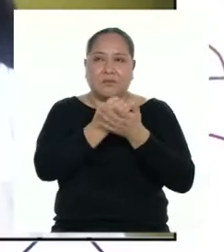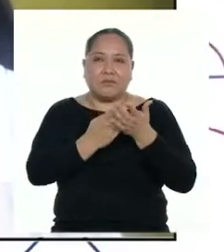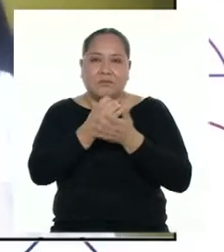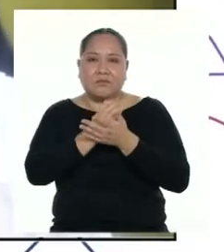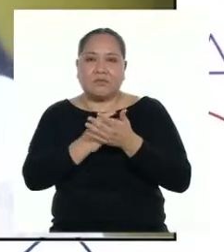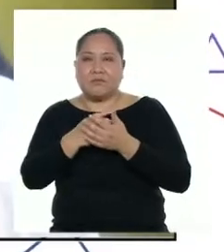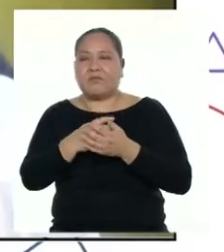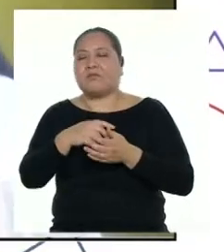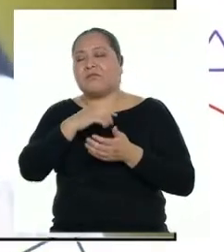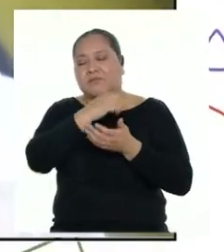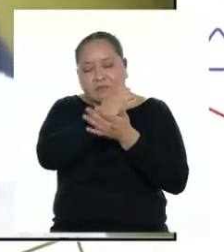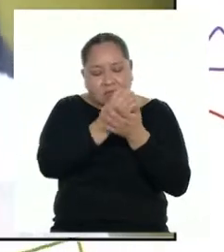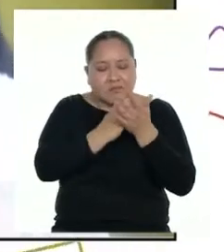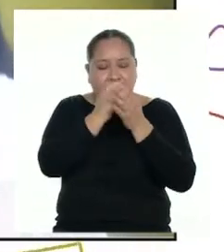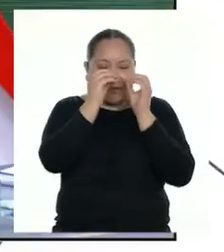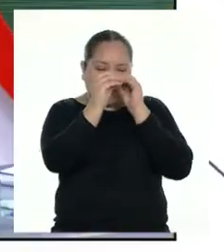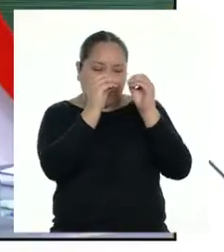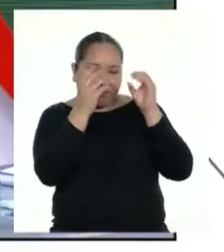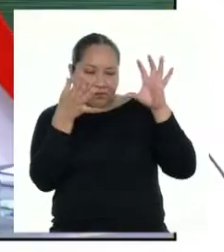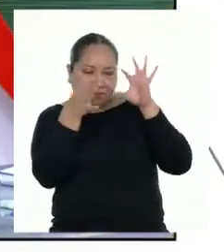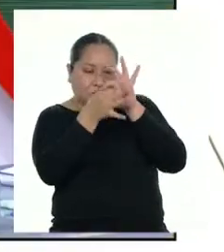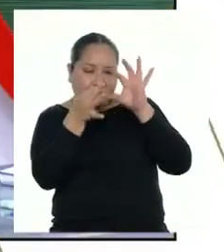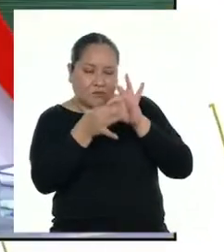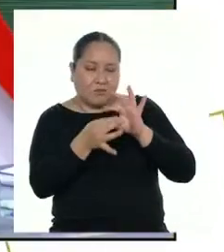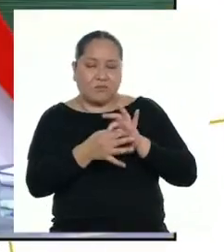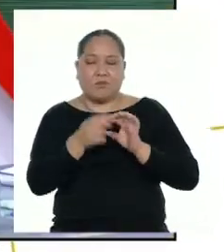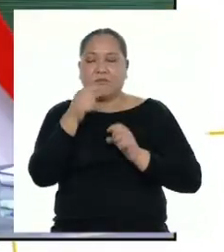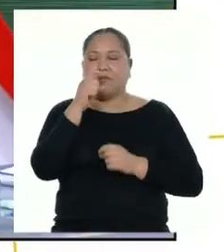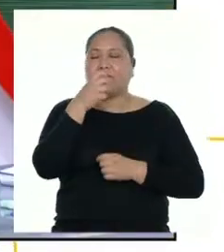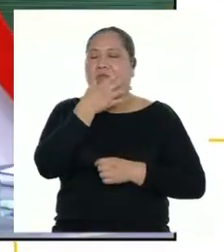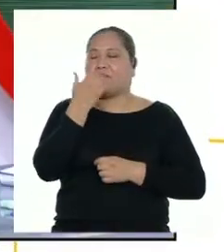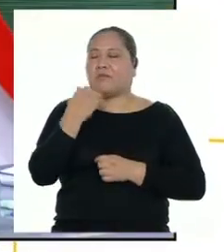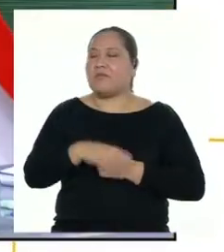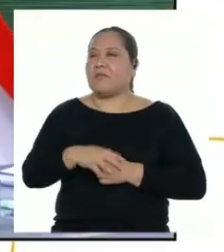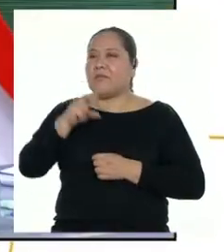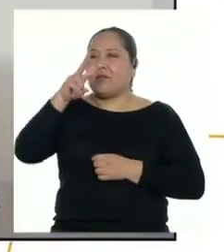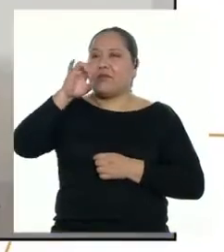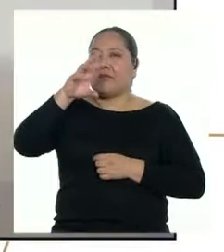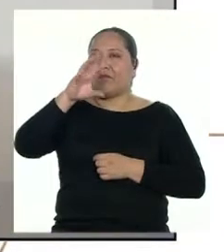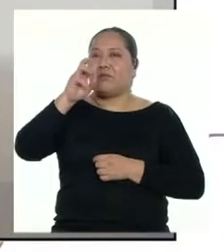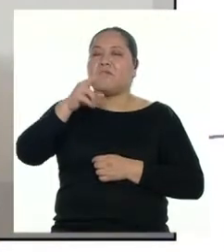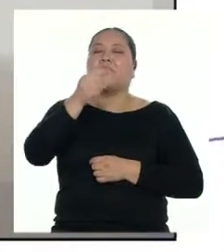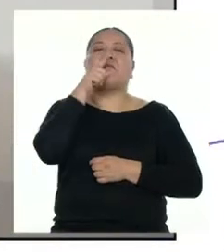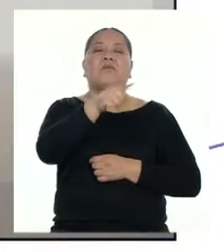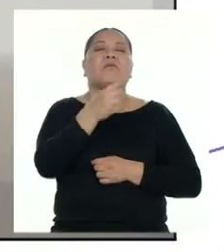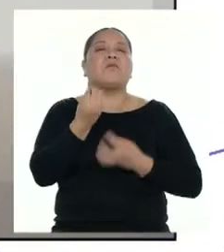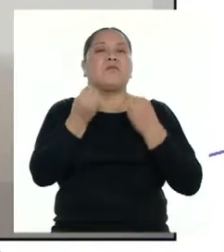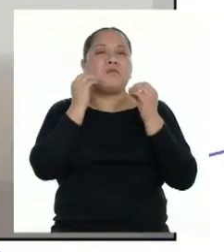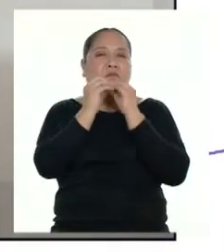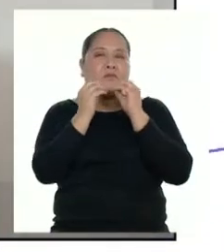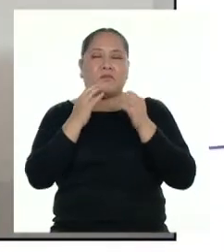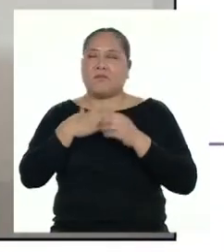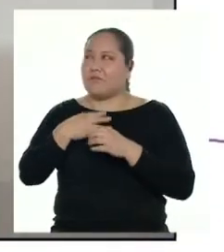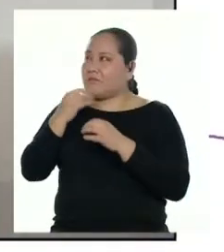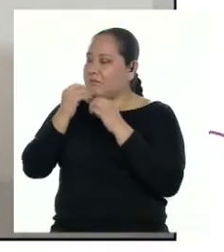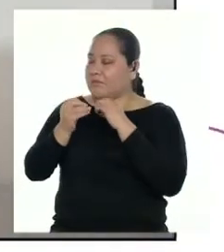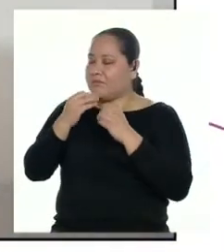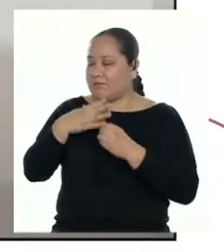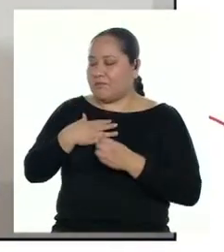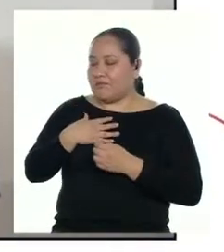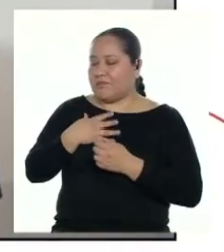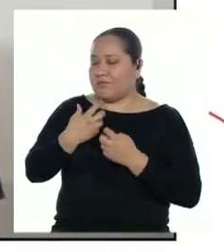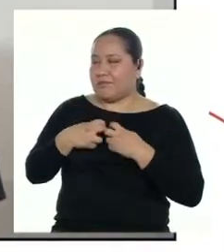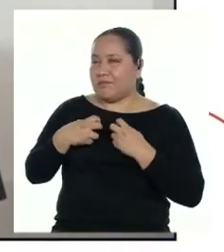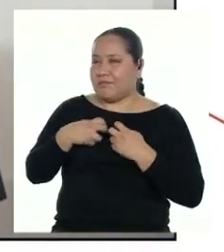de cohesión y que debía de mejorar. Víctor, ¿cómo hiciste para superarlo? Para solucionar el inconveniente que tuve,